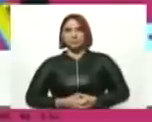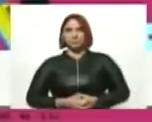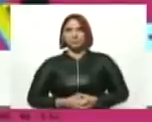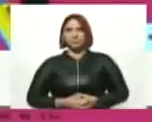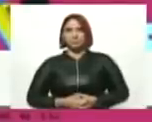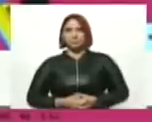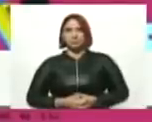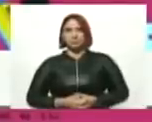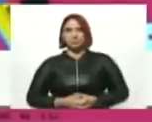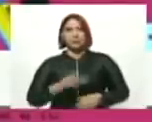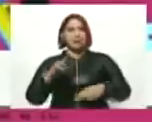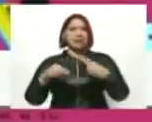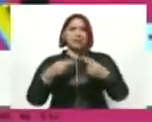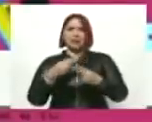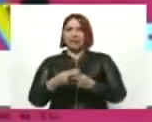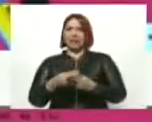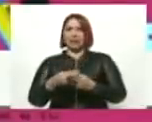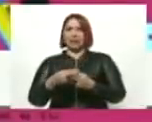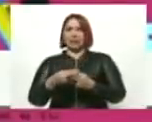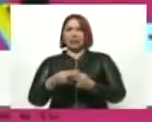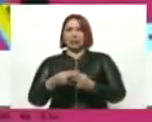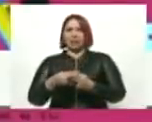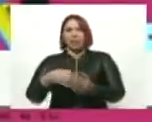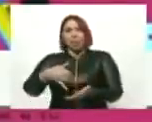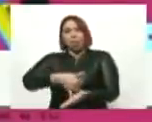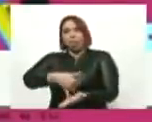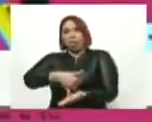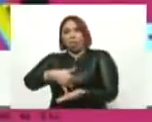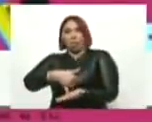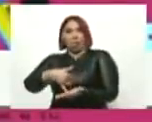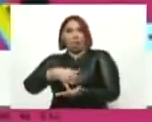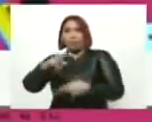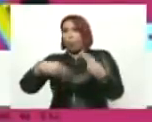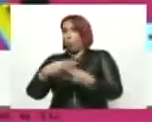nos visitan. Jamás ha guabineado el compañero presidente Nicolás Maduro.